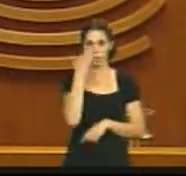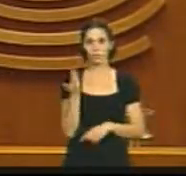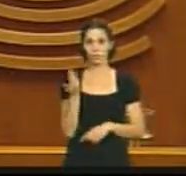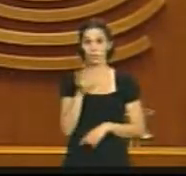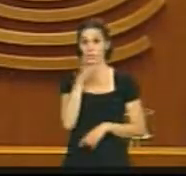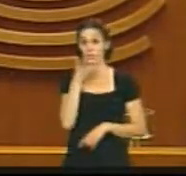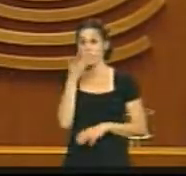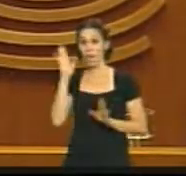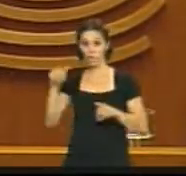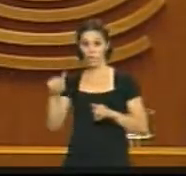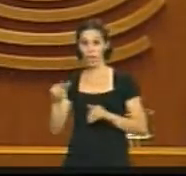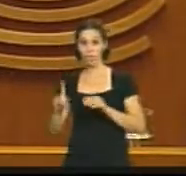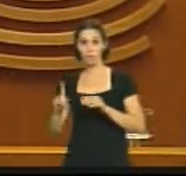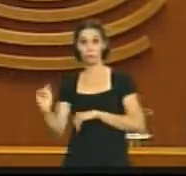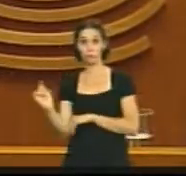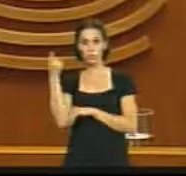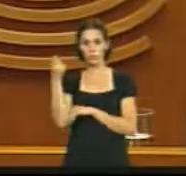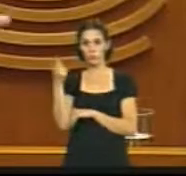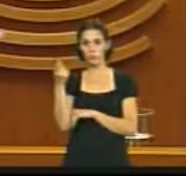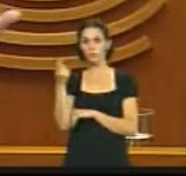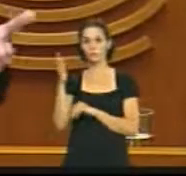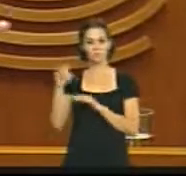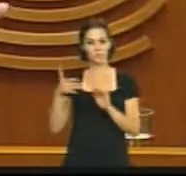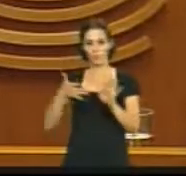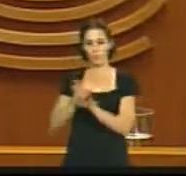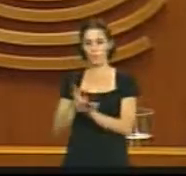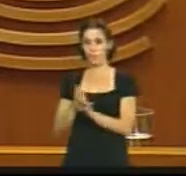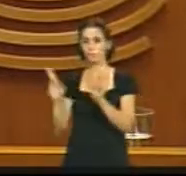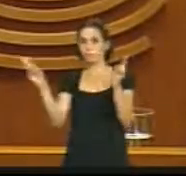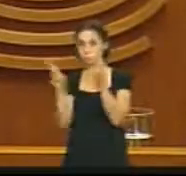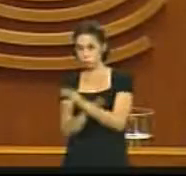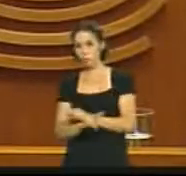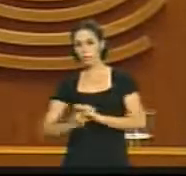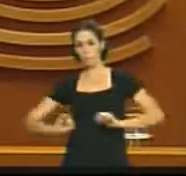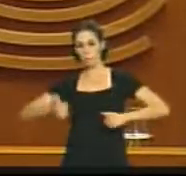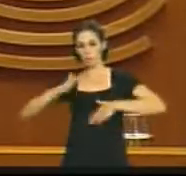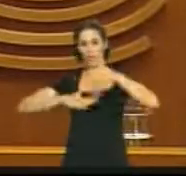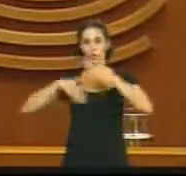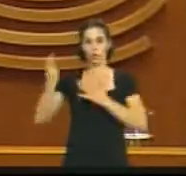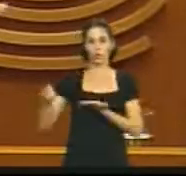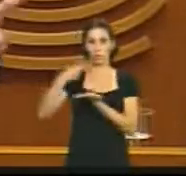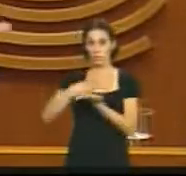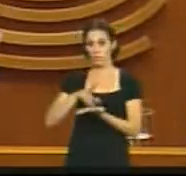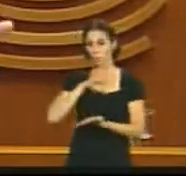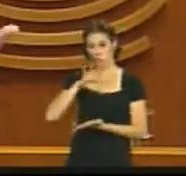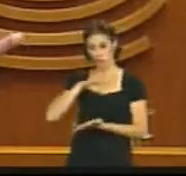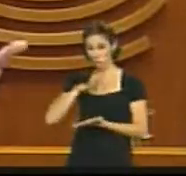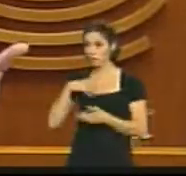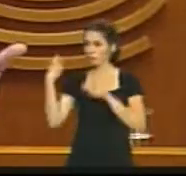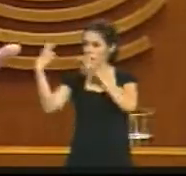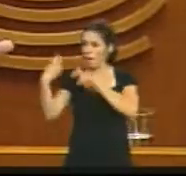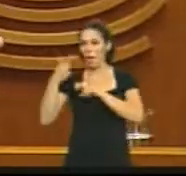si prosperase habría que volver a empezar desde cero. Yo les invito a que podamos hablar, a ver cómo podemos hacerlo lo mejor posible,